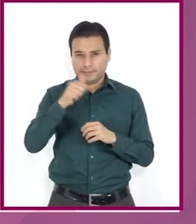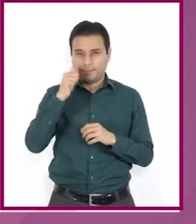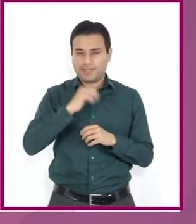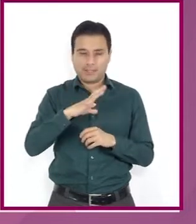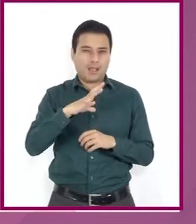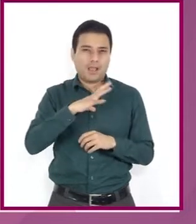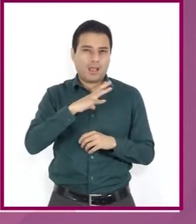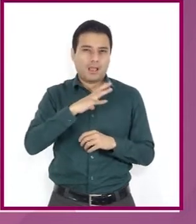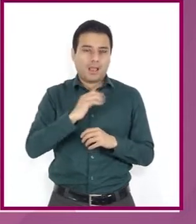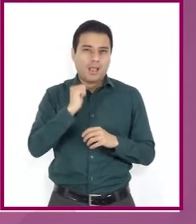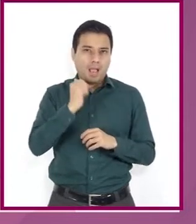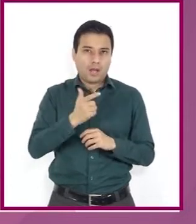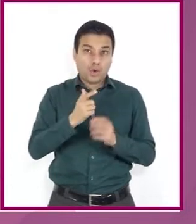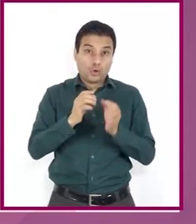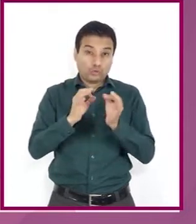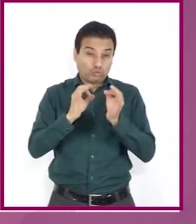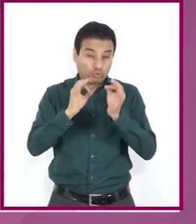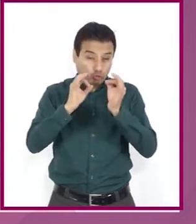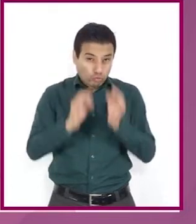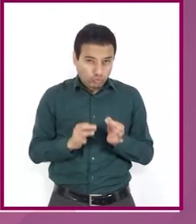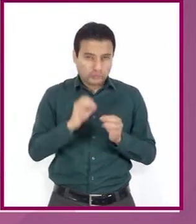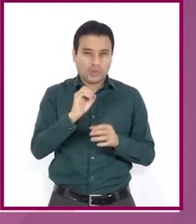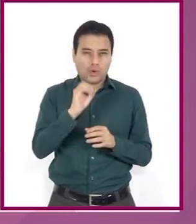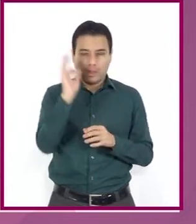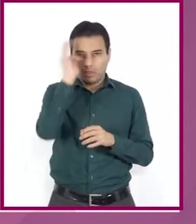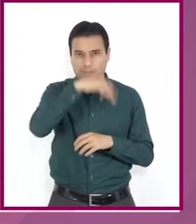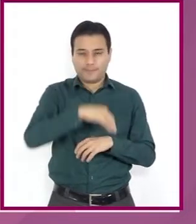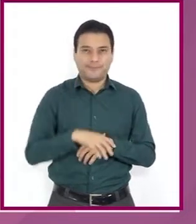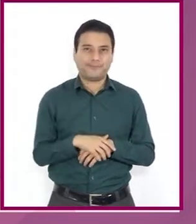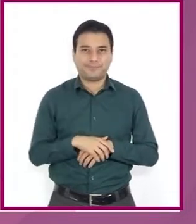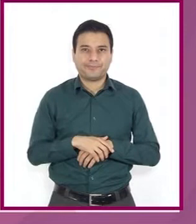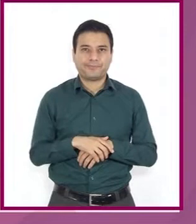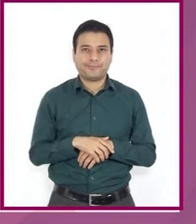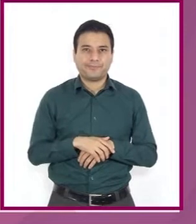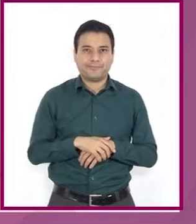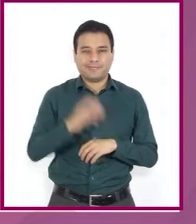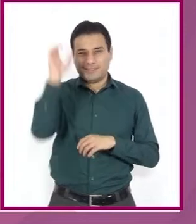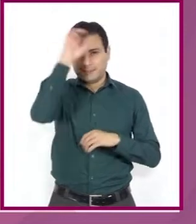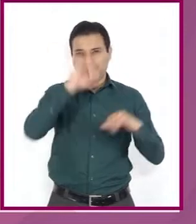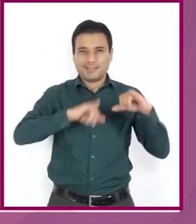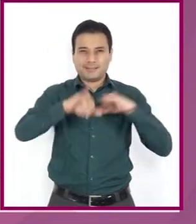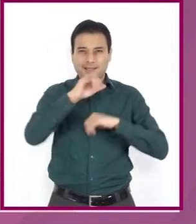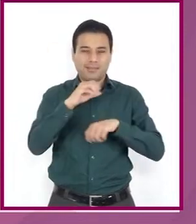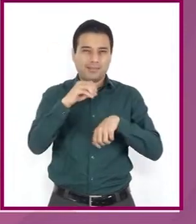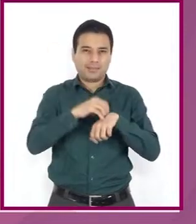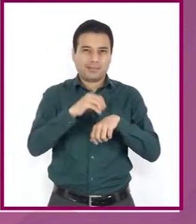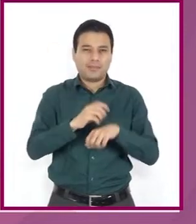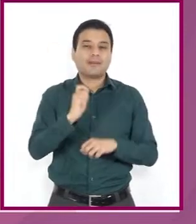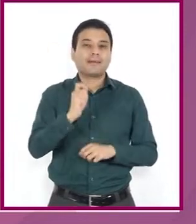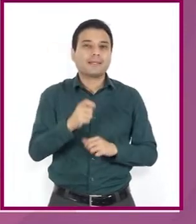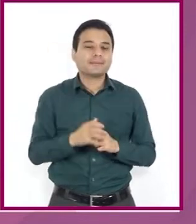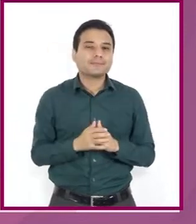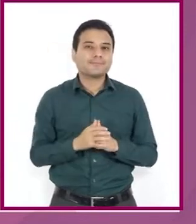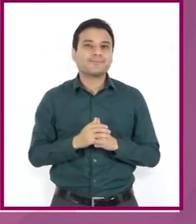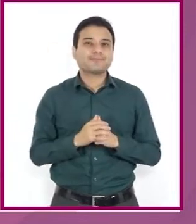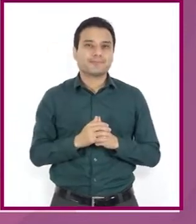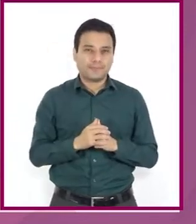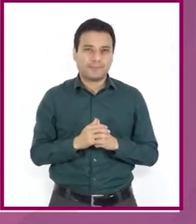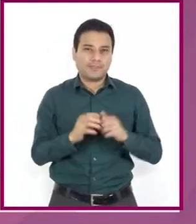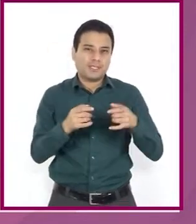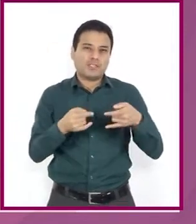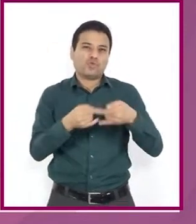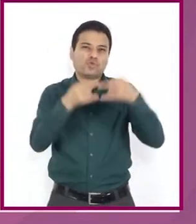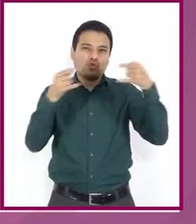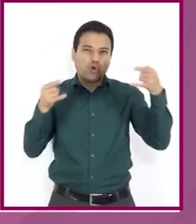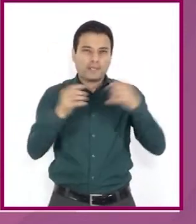ficticio o basado en hechos reales. Ciencia ficción. Presenta sucesos que implican datos